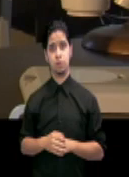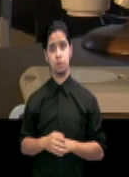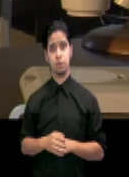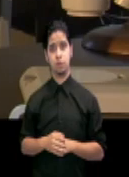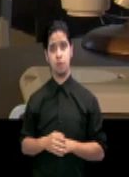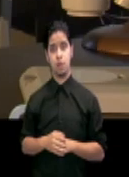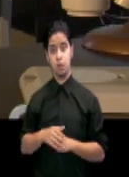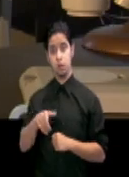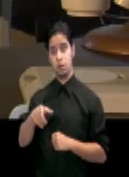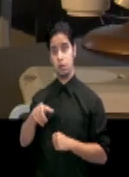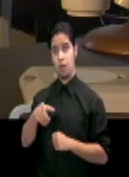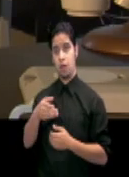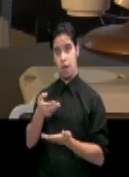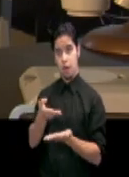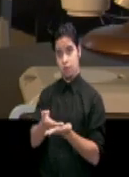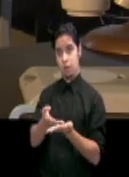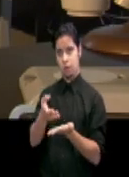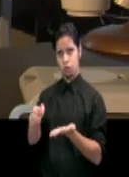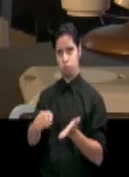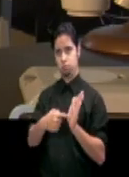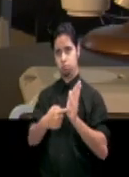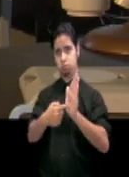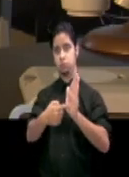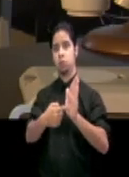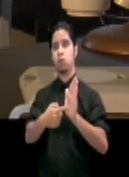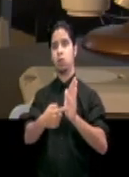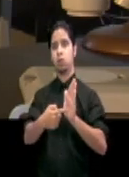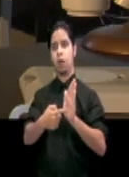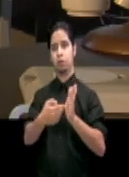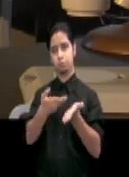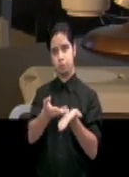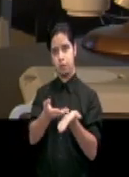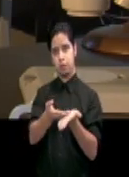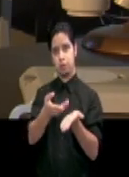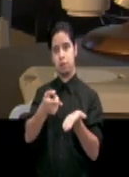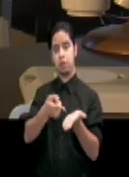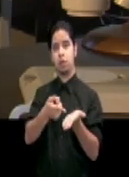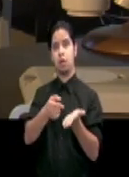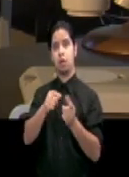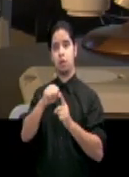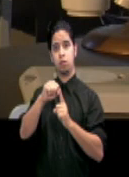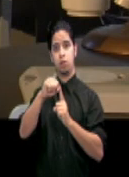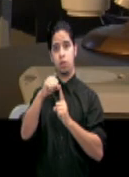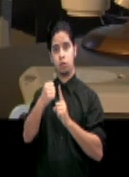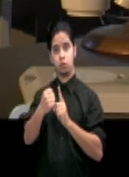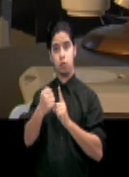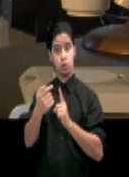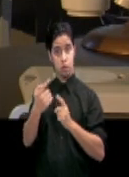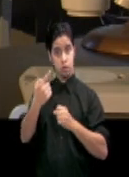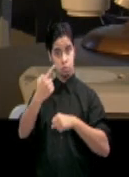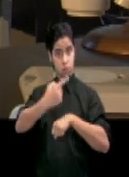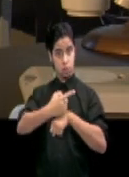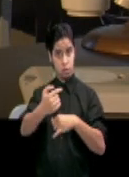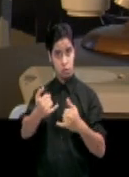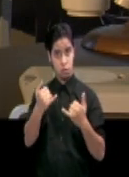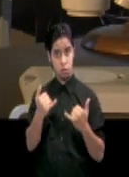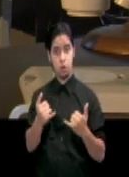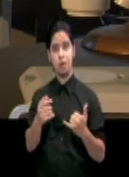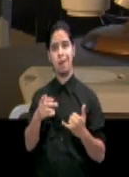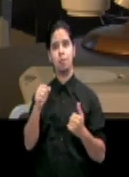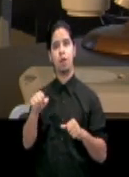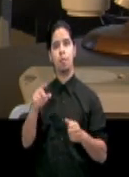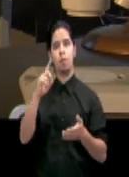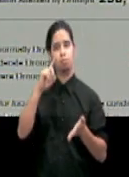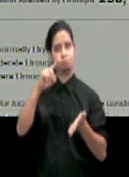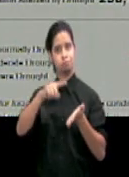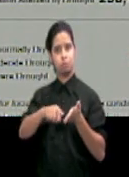hay evidencia, aquí le puedo mostrar cierto tipo de evidencia, en la situación actual, esto es del día de hoy. Aquí vemos que el área